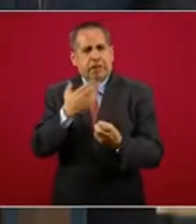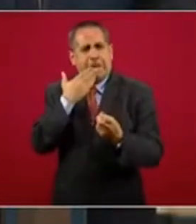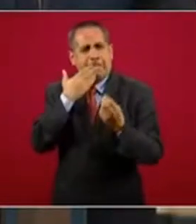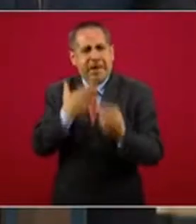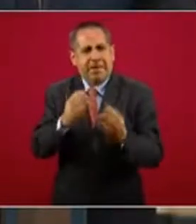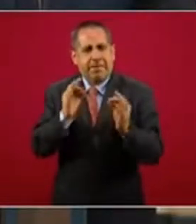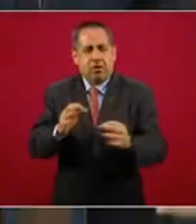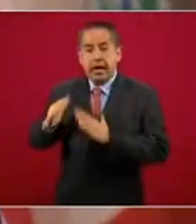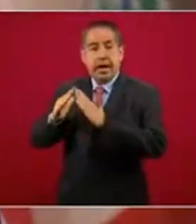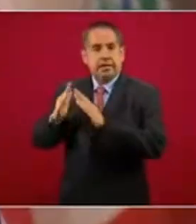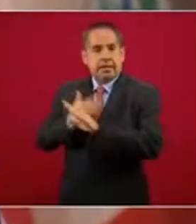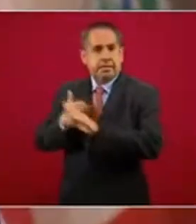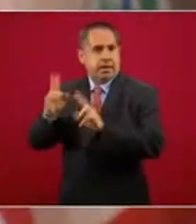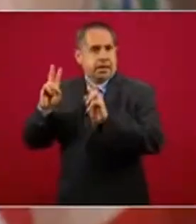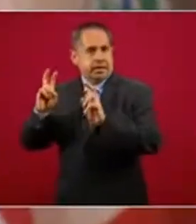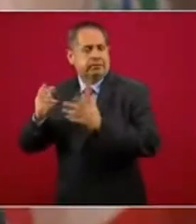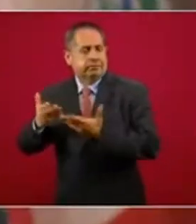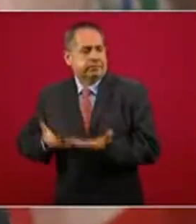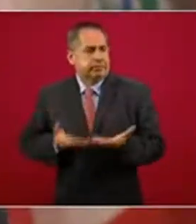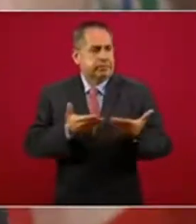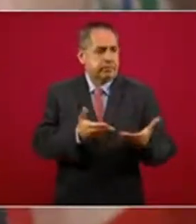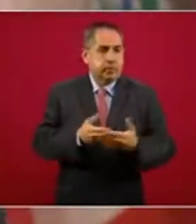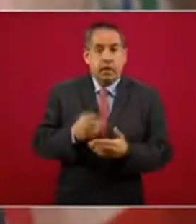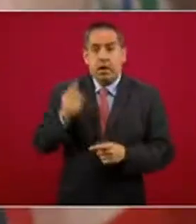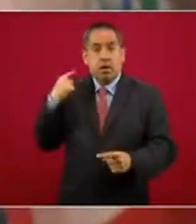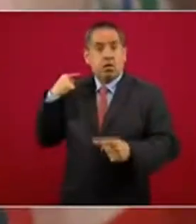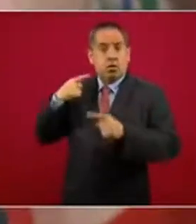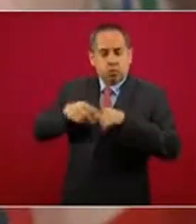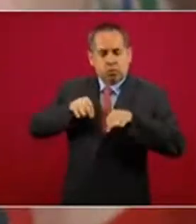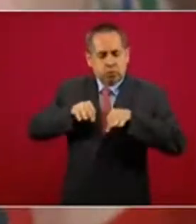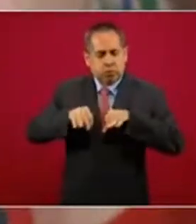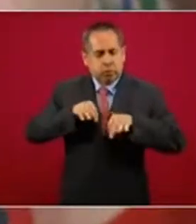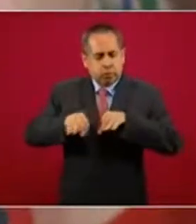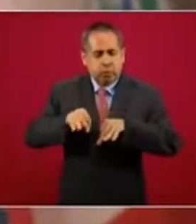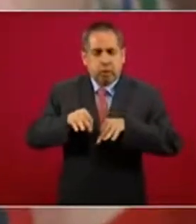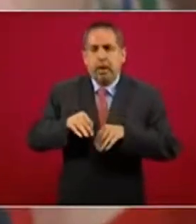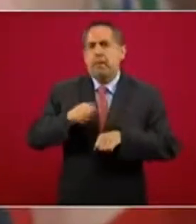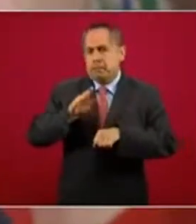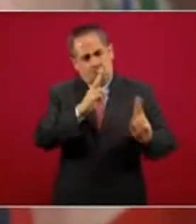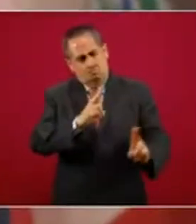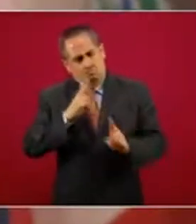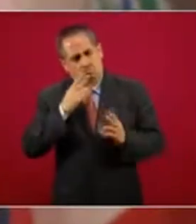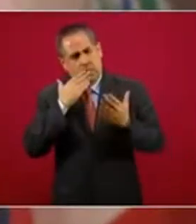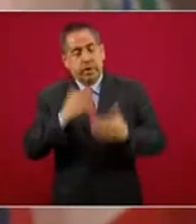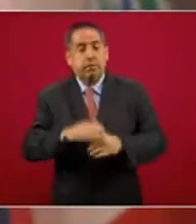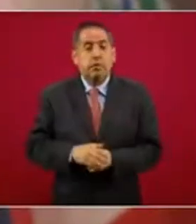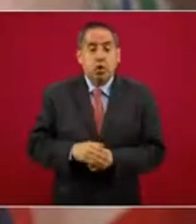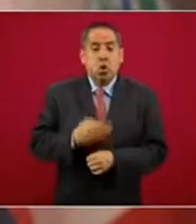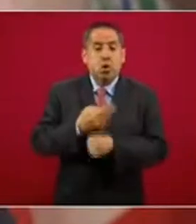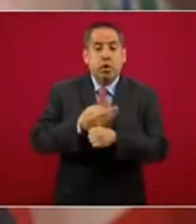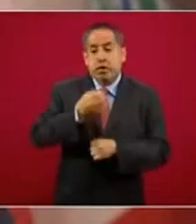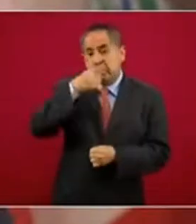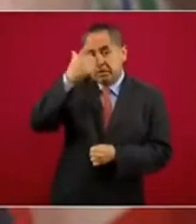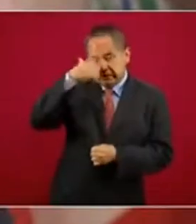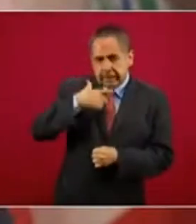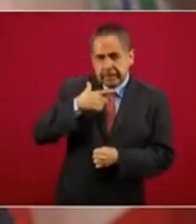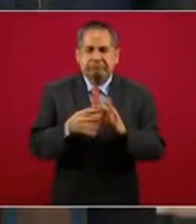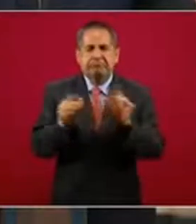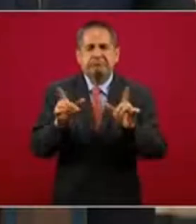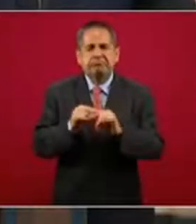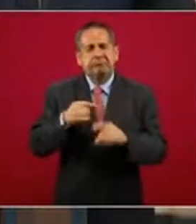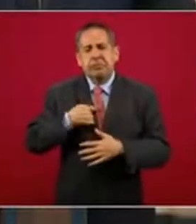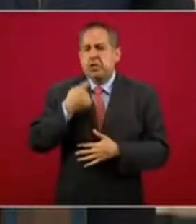Vamos a ver. Nadie entra aquí, solamente yo y los autorizados. Por favor, sé más cortés.